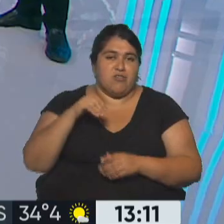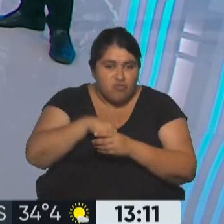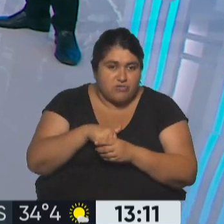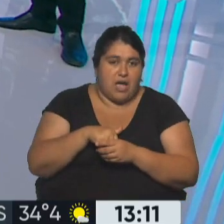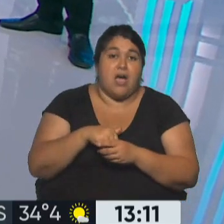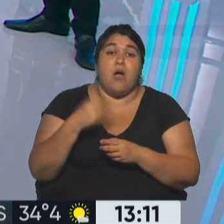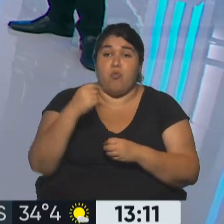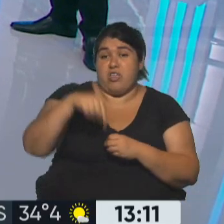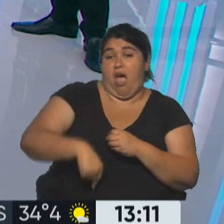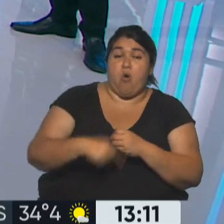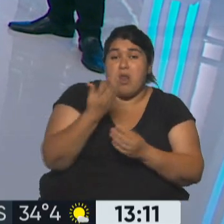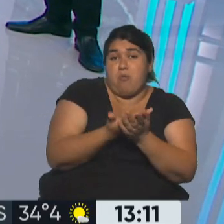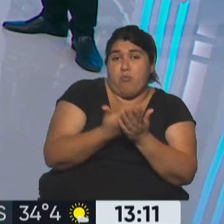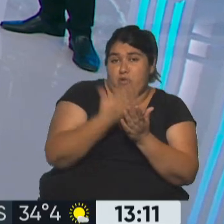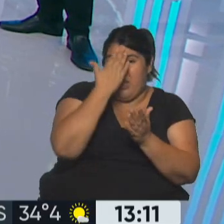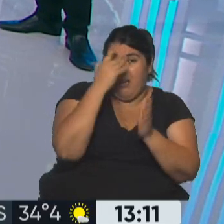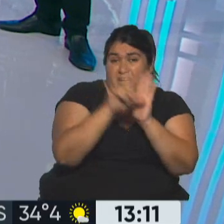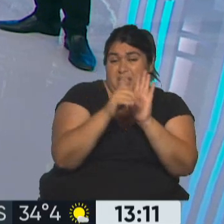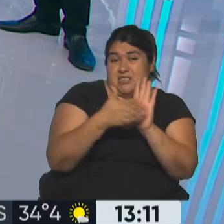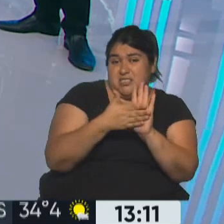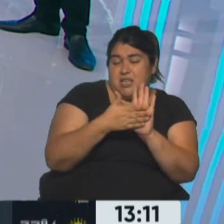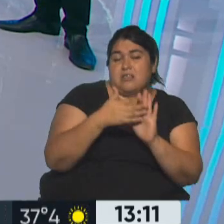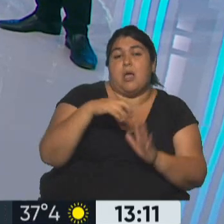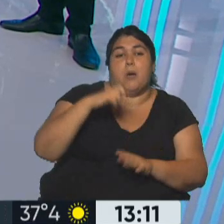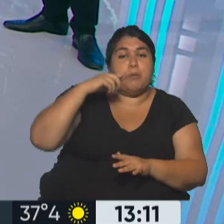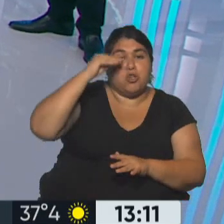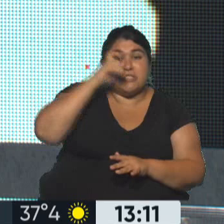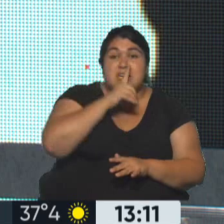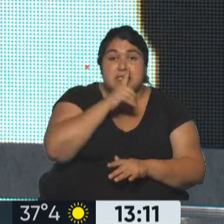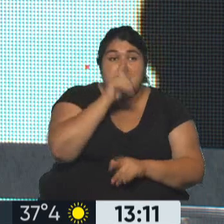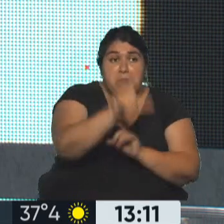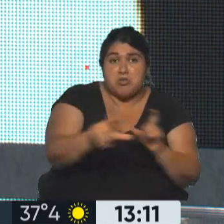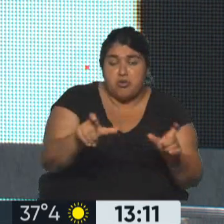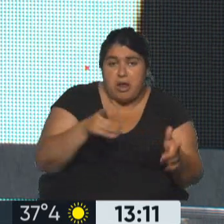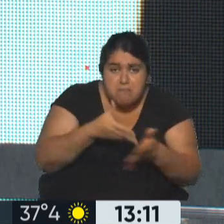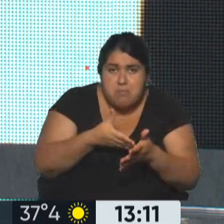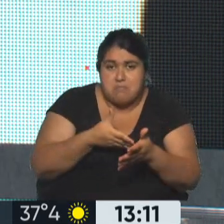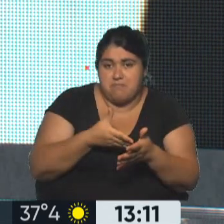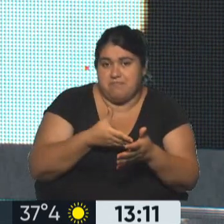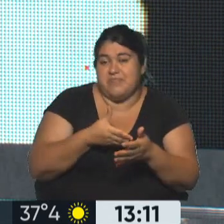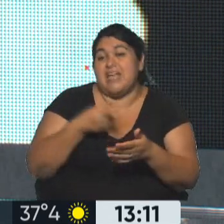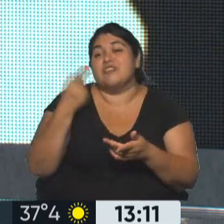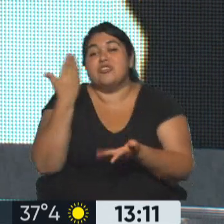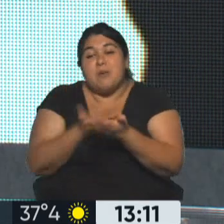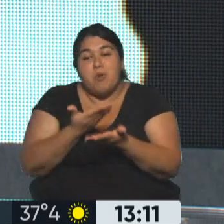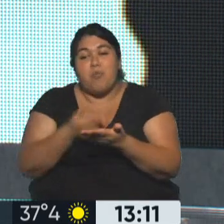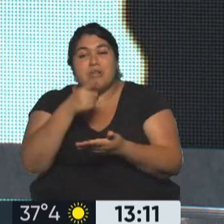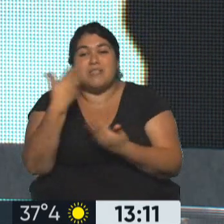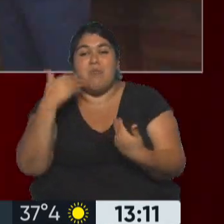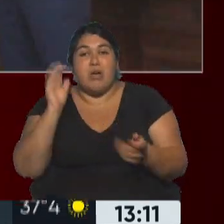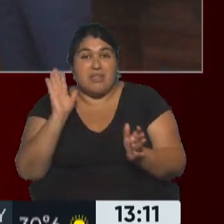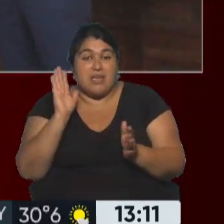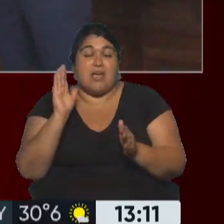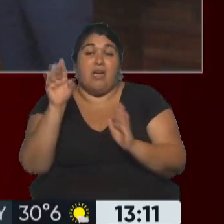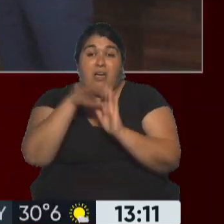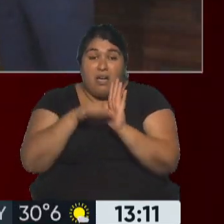la Constitución actual pinochetista, el sector público queda muy limitado. Llega, decía, con esta expectativa, y la reforma constitucional